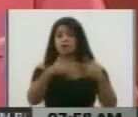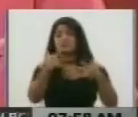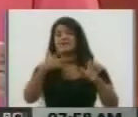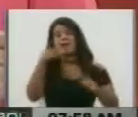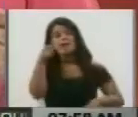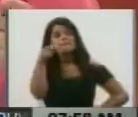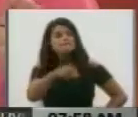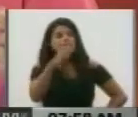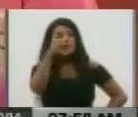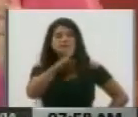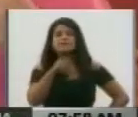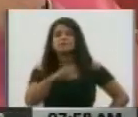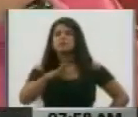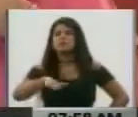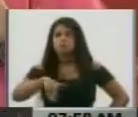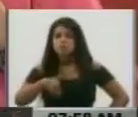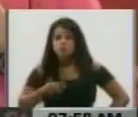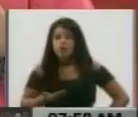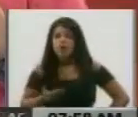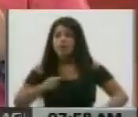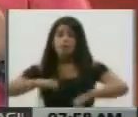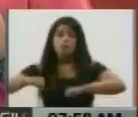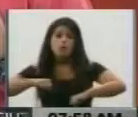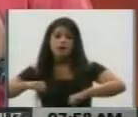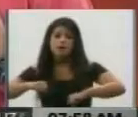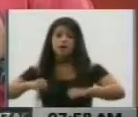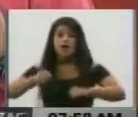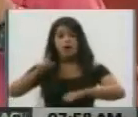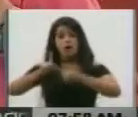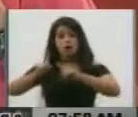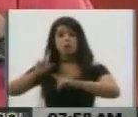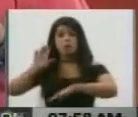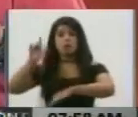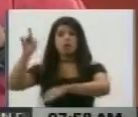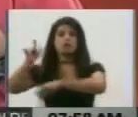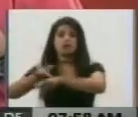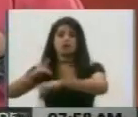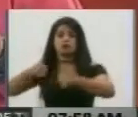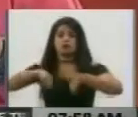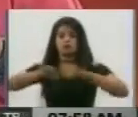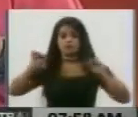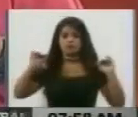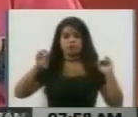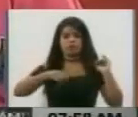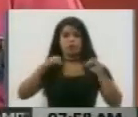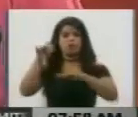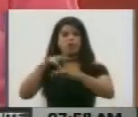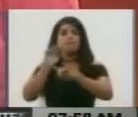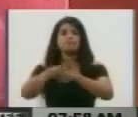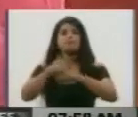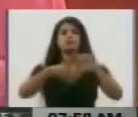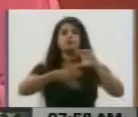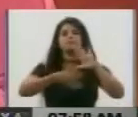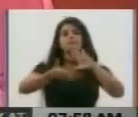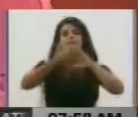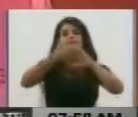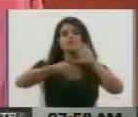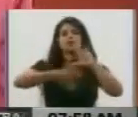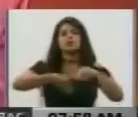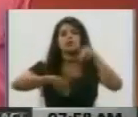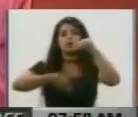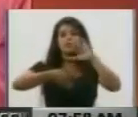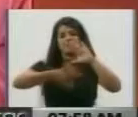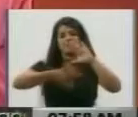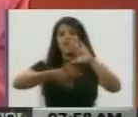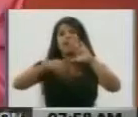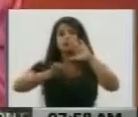Brasil puede hacer las cosas que nosotros no podemos hacer, porque no somos un país suramericano. Ah, todo eso, que ellos